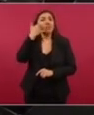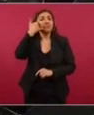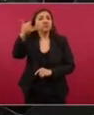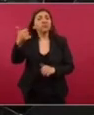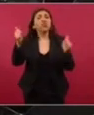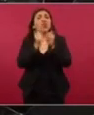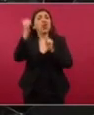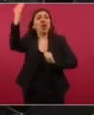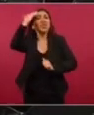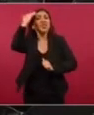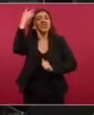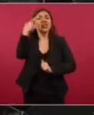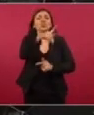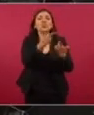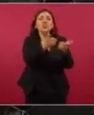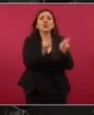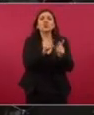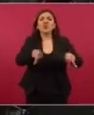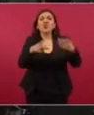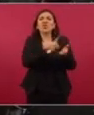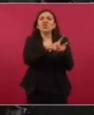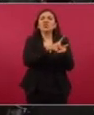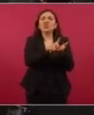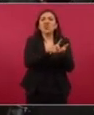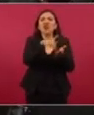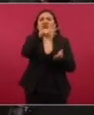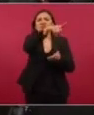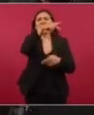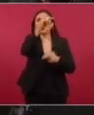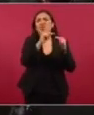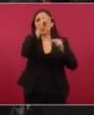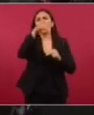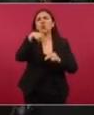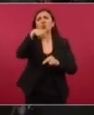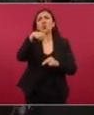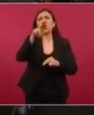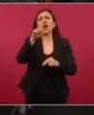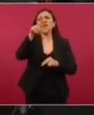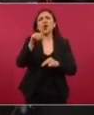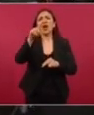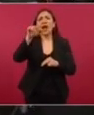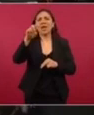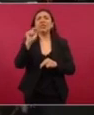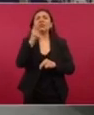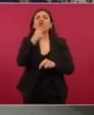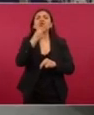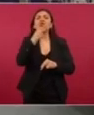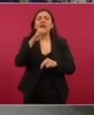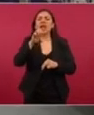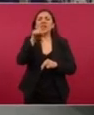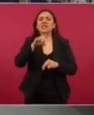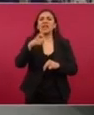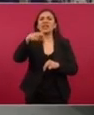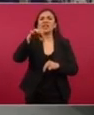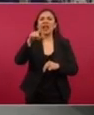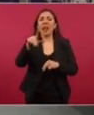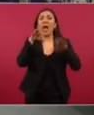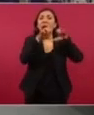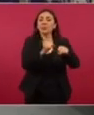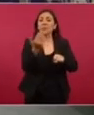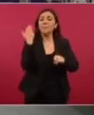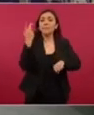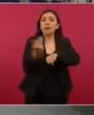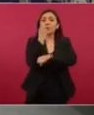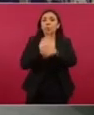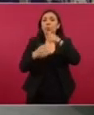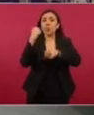noreste en Nuevo Laredo, de nombre Jorge Ezequiel Gutiérrez Pimentel, detenido el año pasado junto al Huevo Treviño, líder